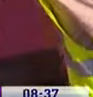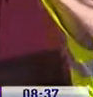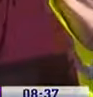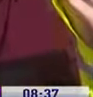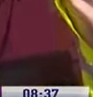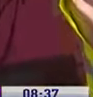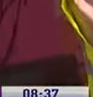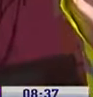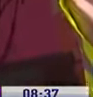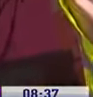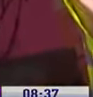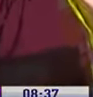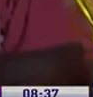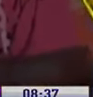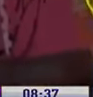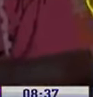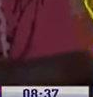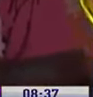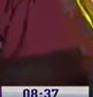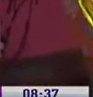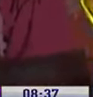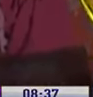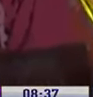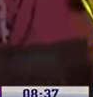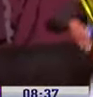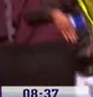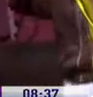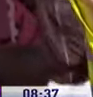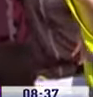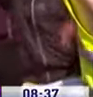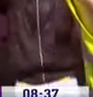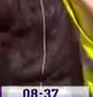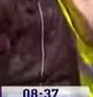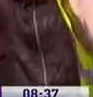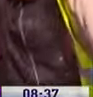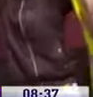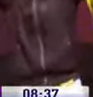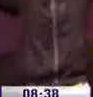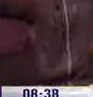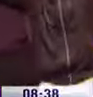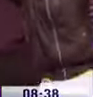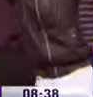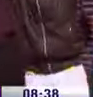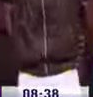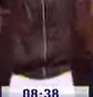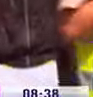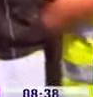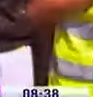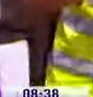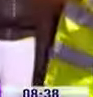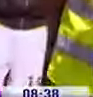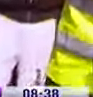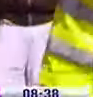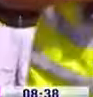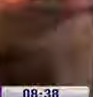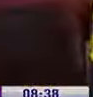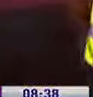Lo que sabíamos decir... Nosotros sabíamos decir esto, champa muerta. ¿Cómo me dijo? Ahí está.